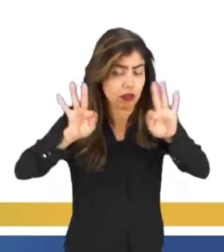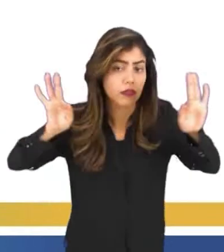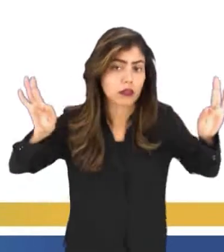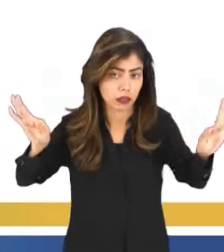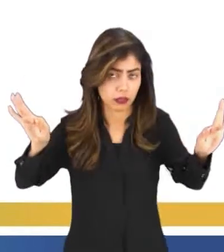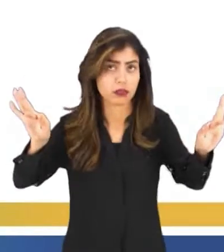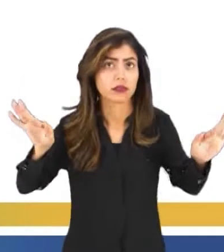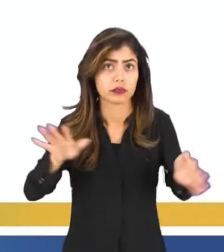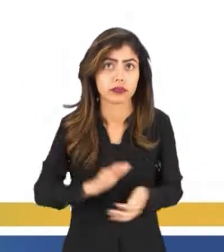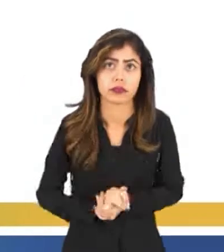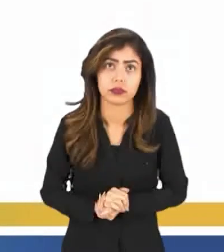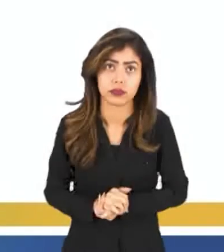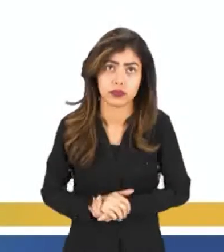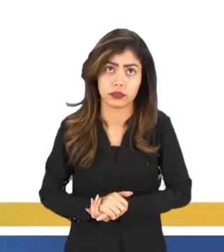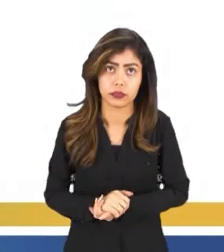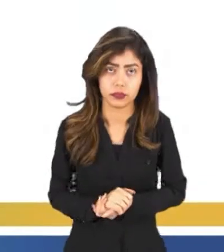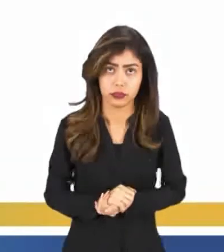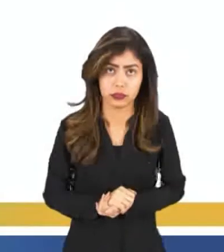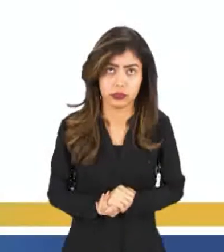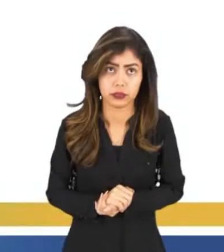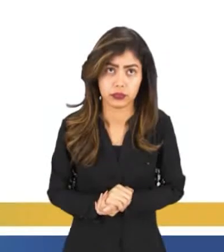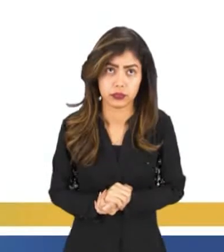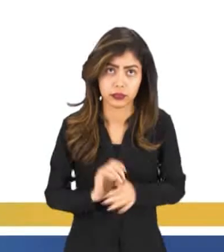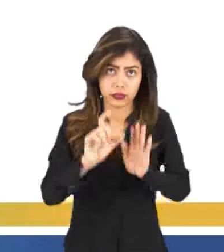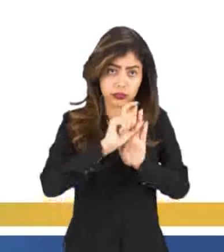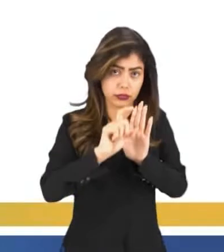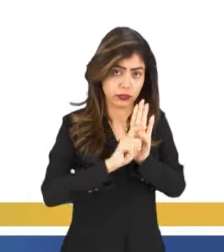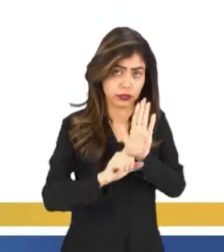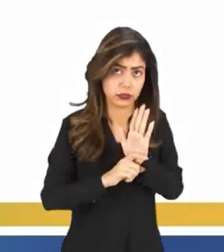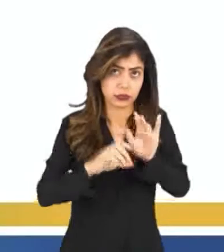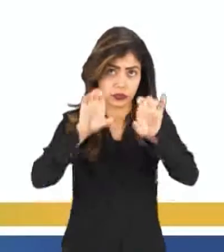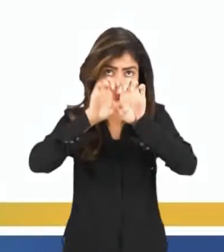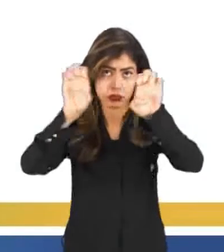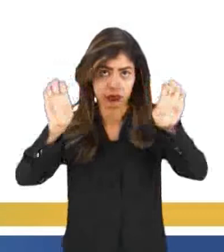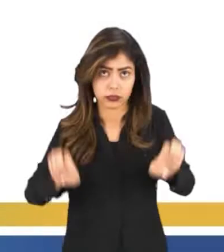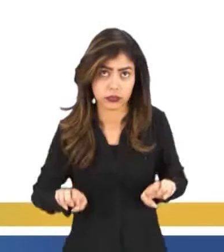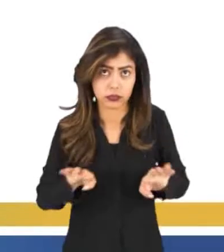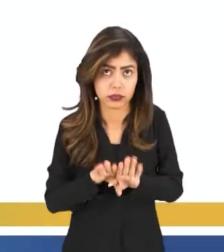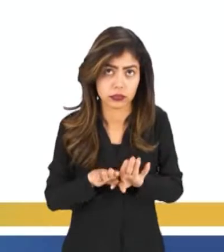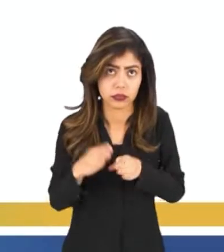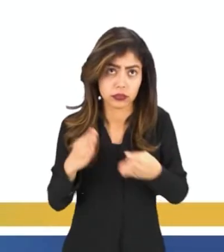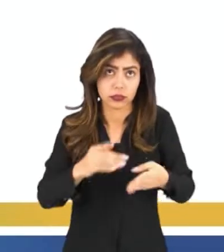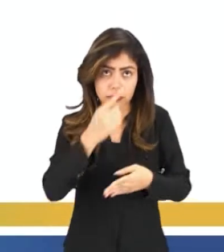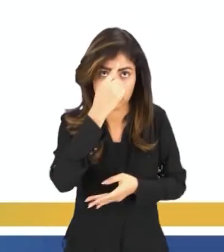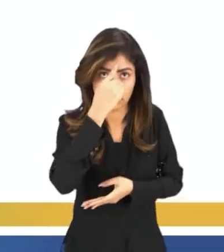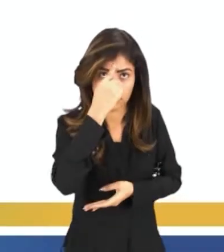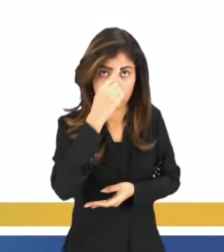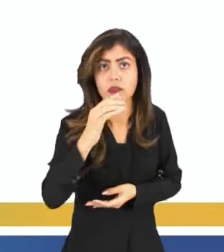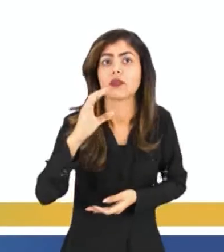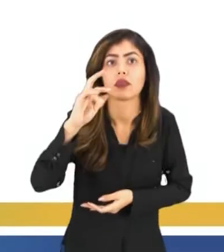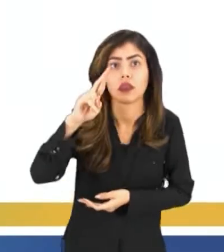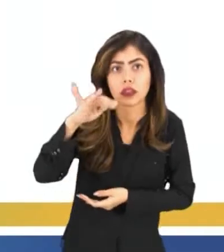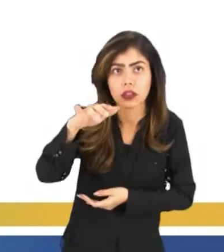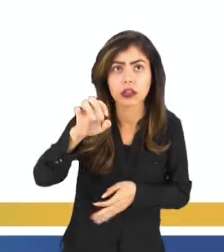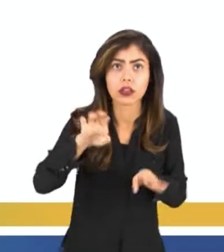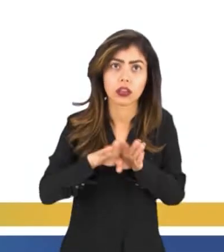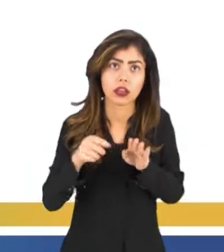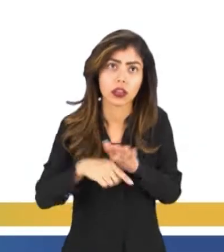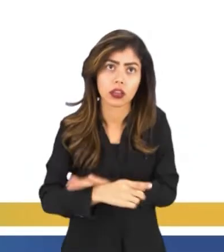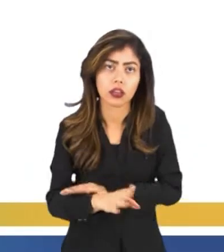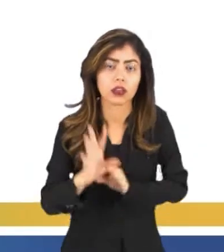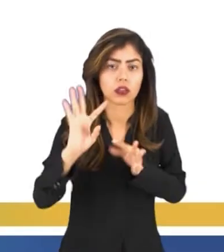un texto no es nada más que frases que forman oraciones que forman párrafos que forman una estructura